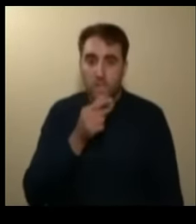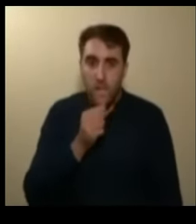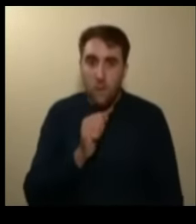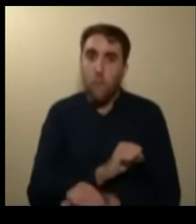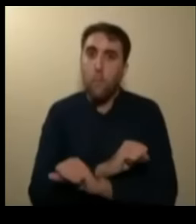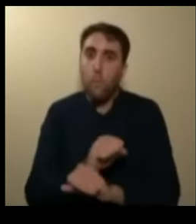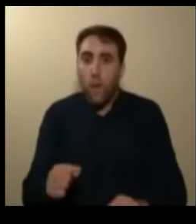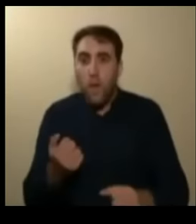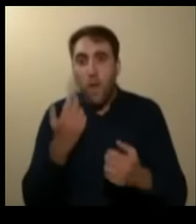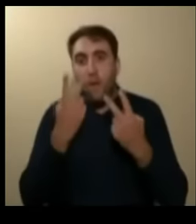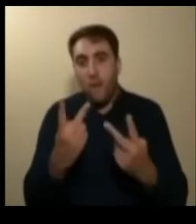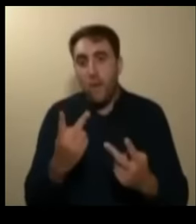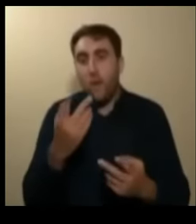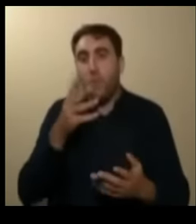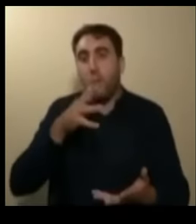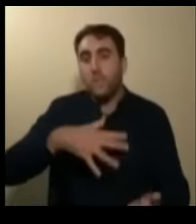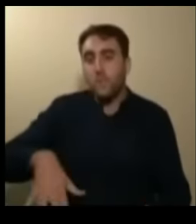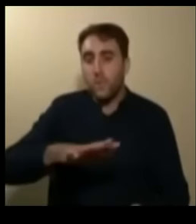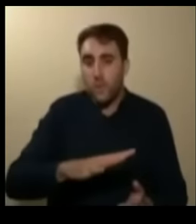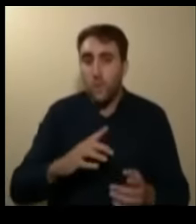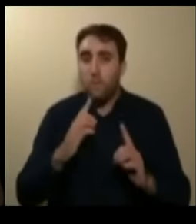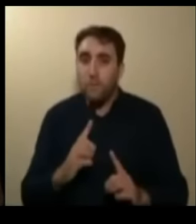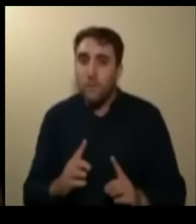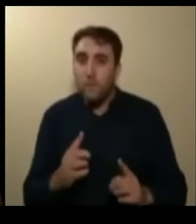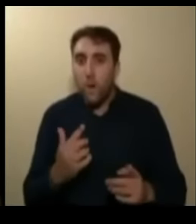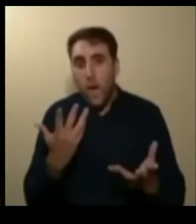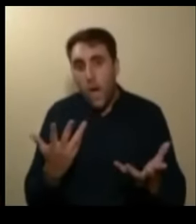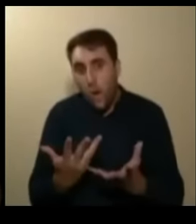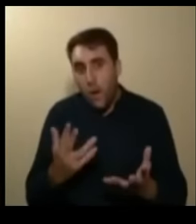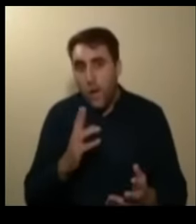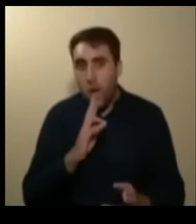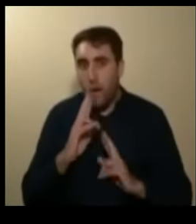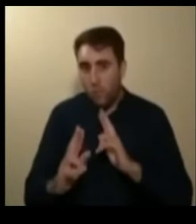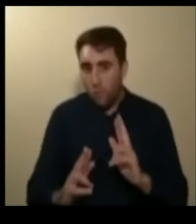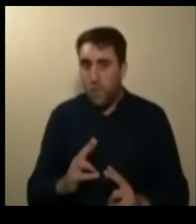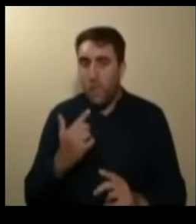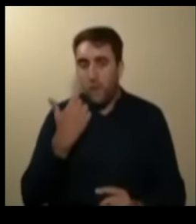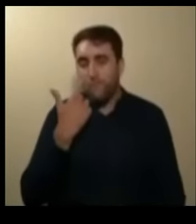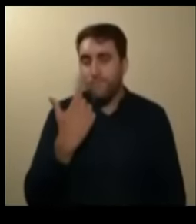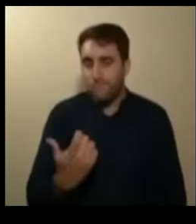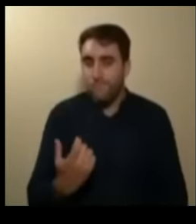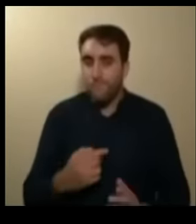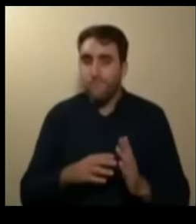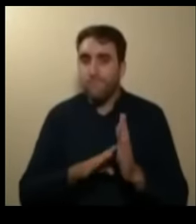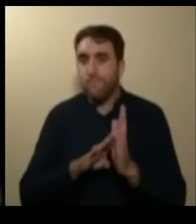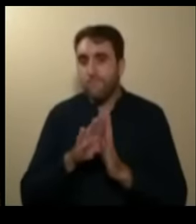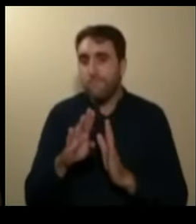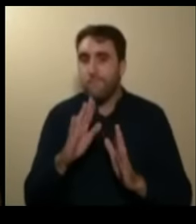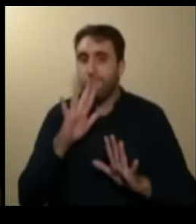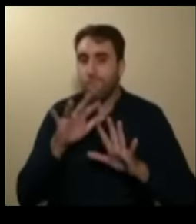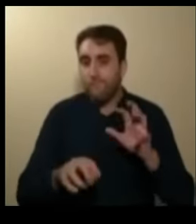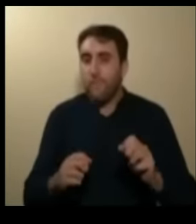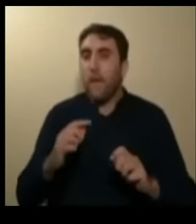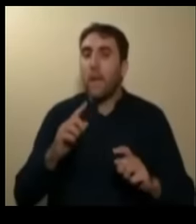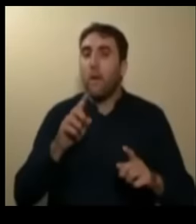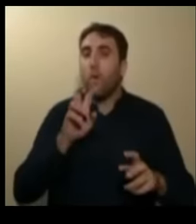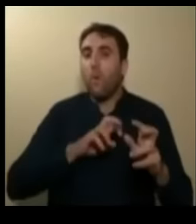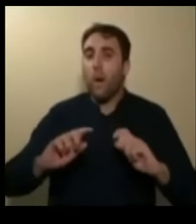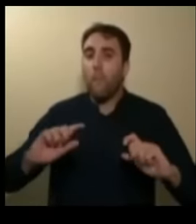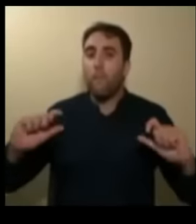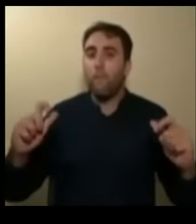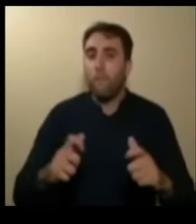un flagelo en el que, por suerte, los datos comienzan a dar una incipiente esperanza de que comienzan a revertirse